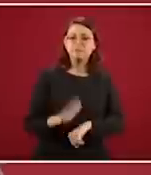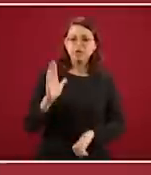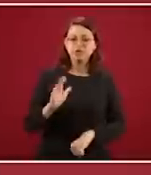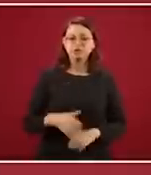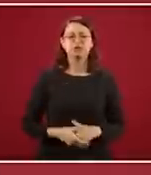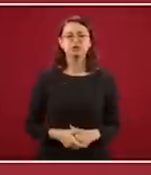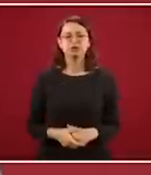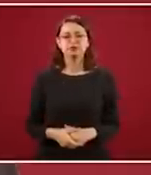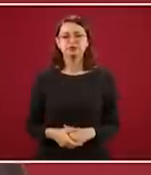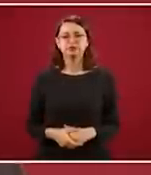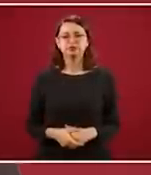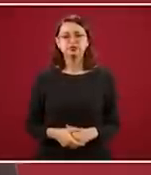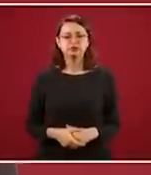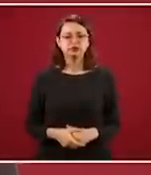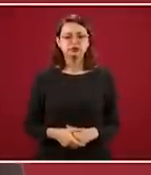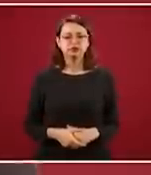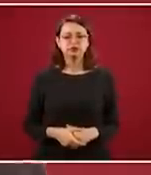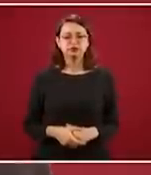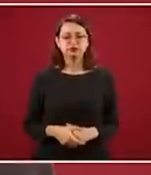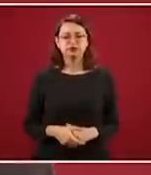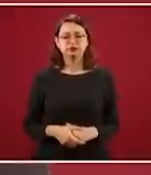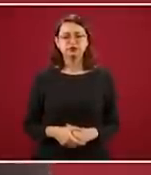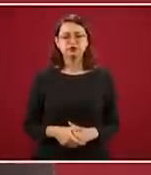y que aunque sean